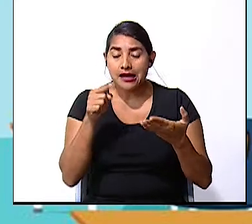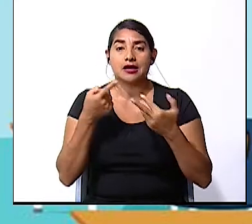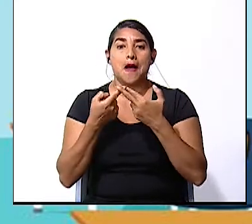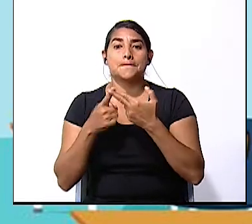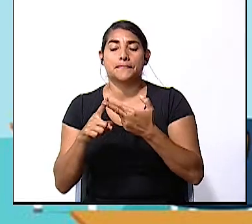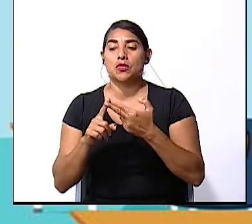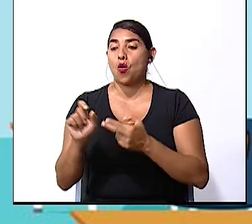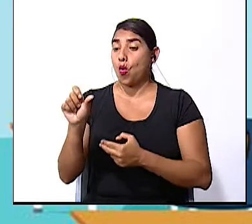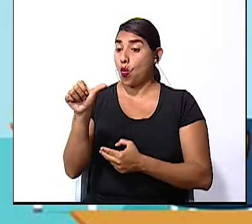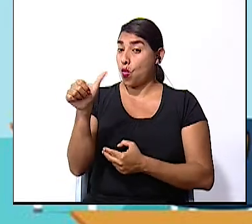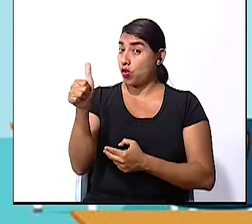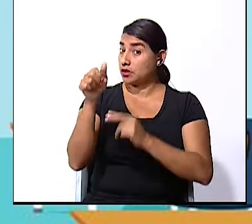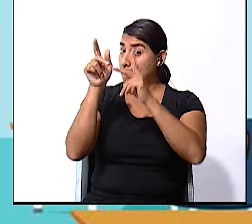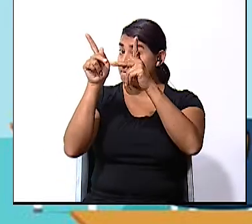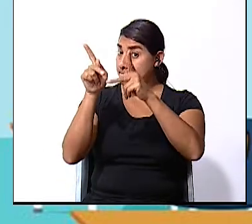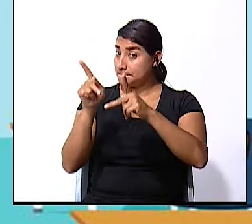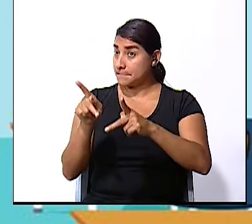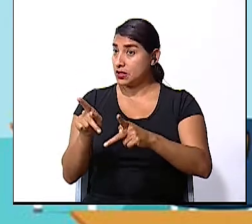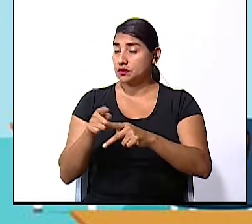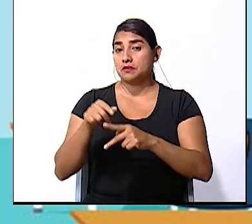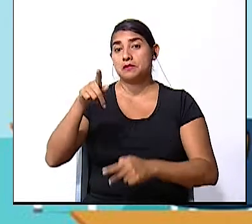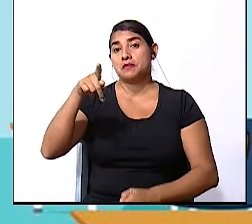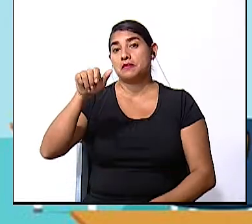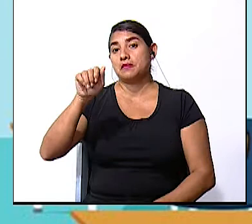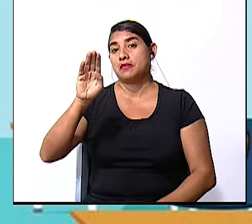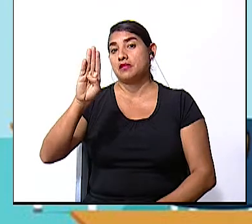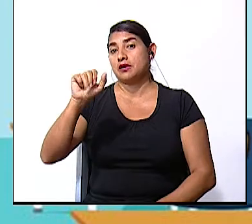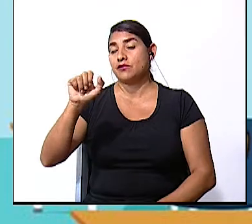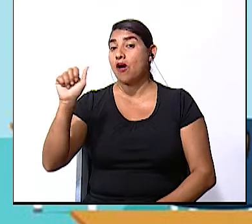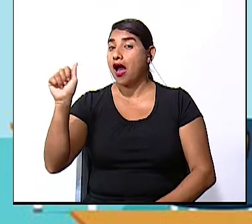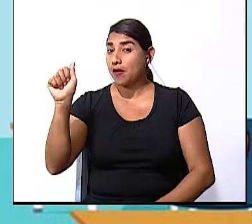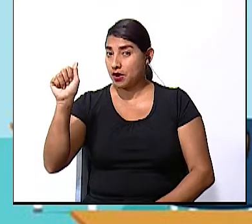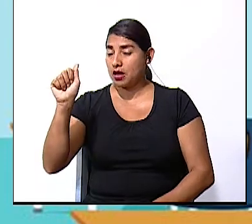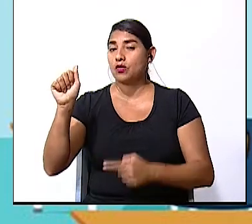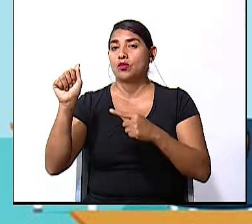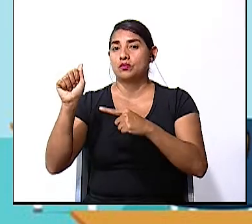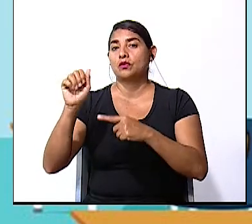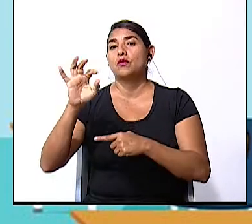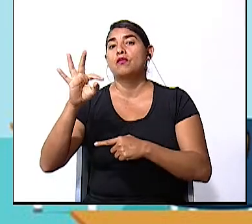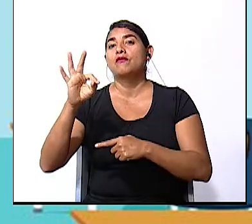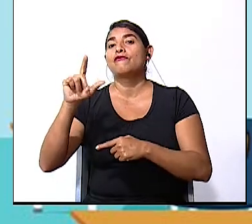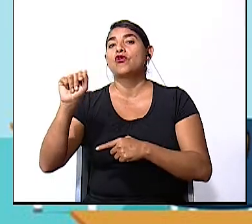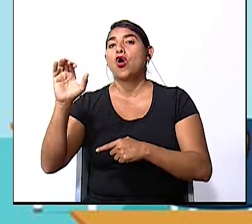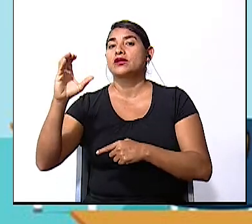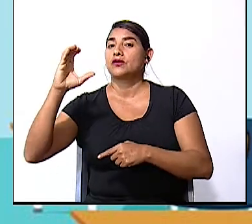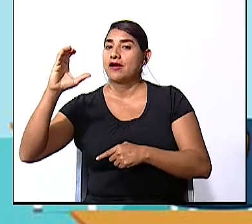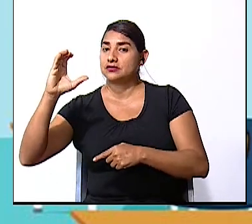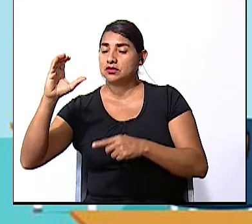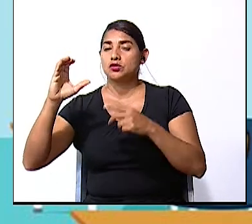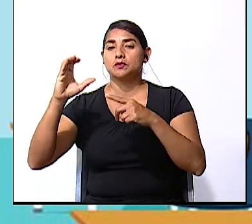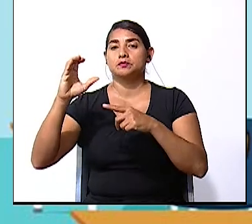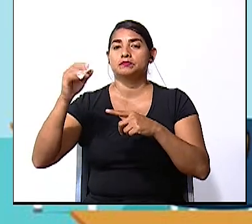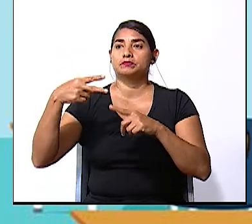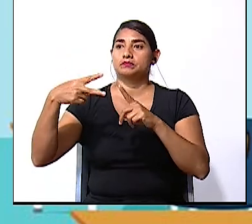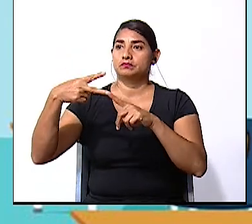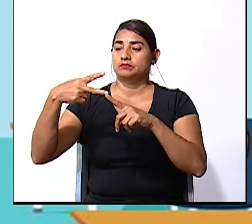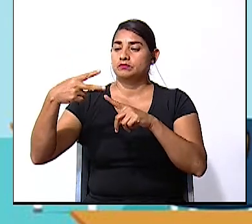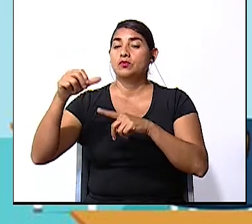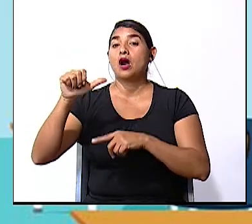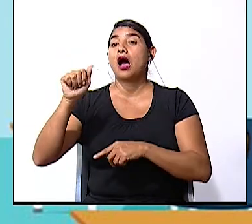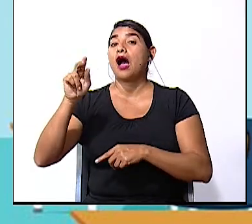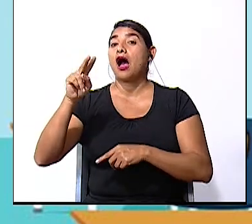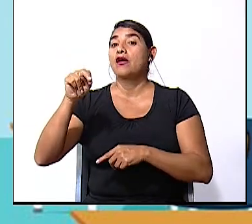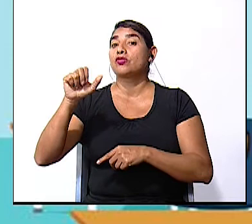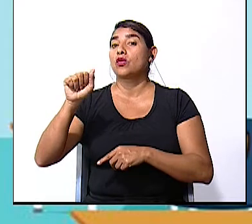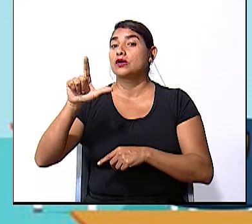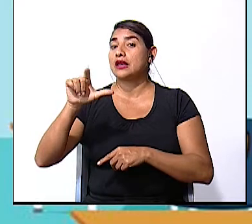fue donde personas como Pablo Alvarado, Florencio del Castillo, Antonio